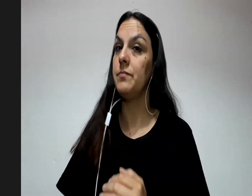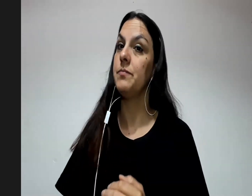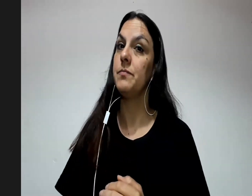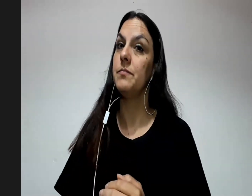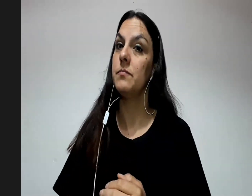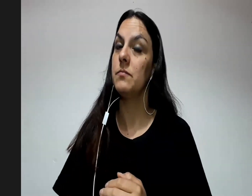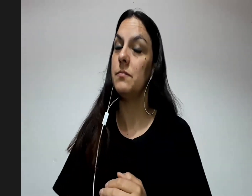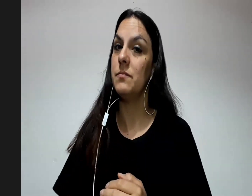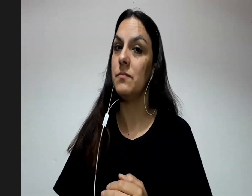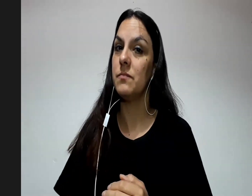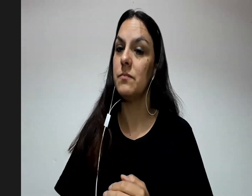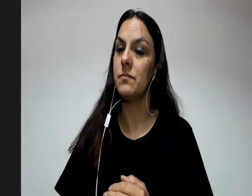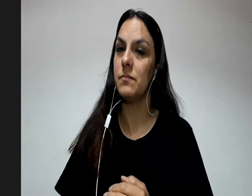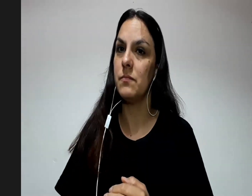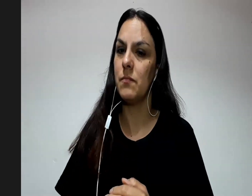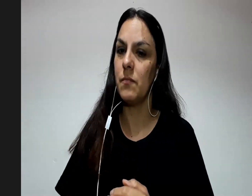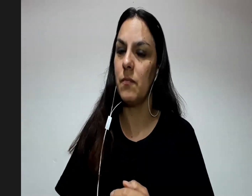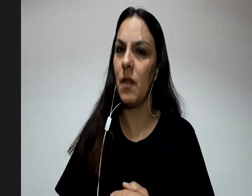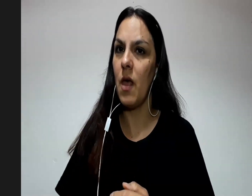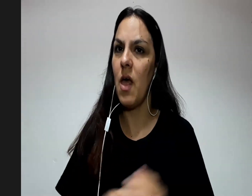es de aplicación el decreto